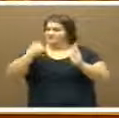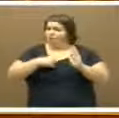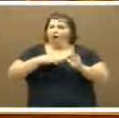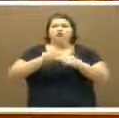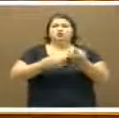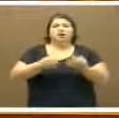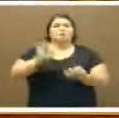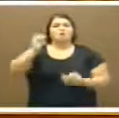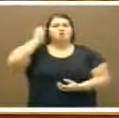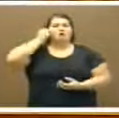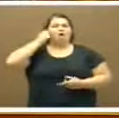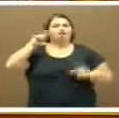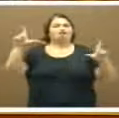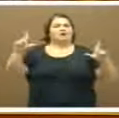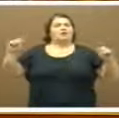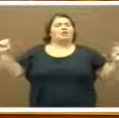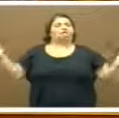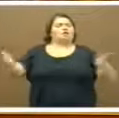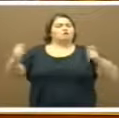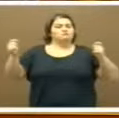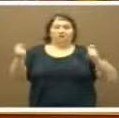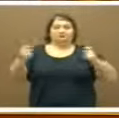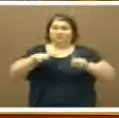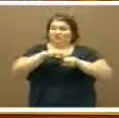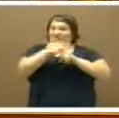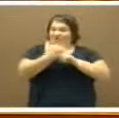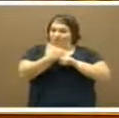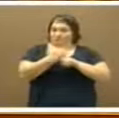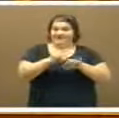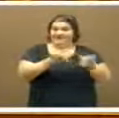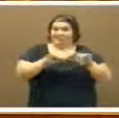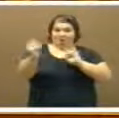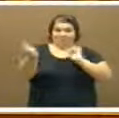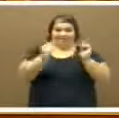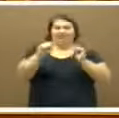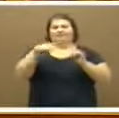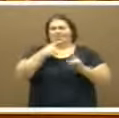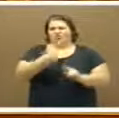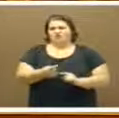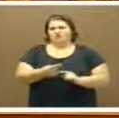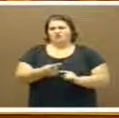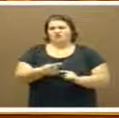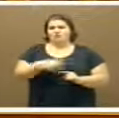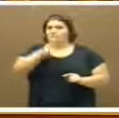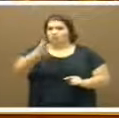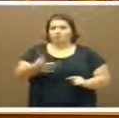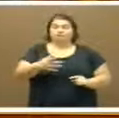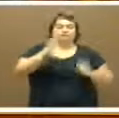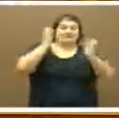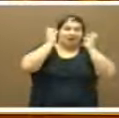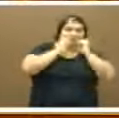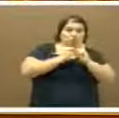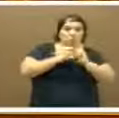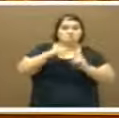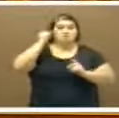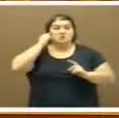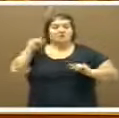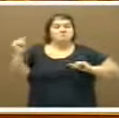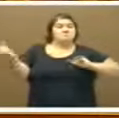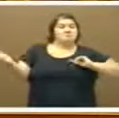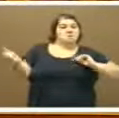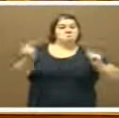a la tele, era lo que él quería y lo dijo en el debate del Estado de la Región. Un enfrentamiento laic entre Monago y Rajoy puede quedar muy bien